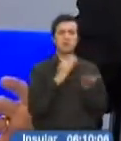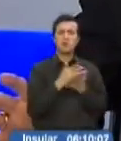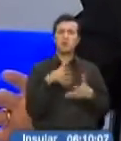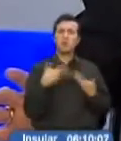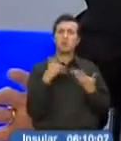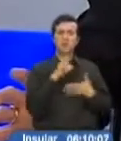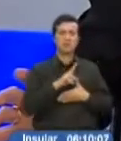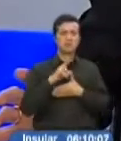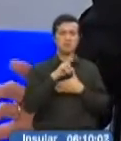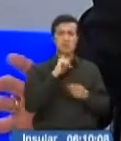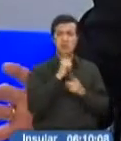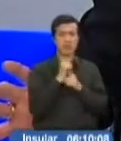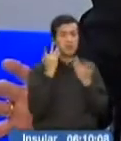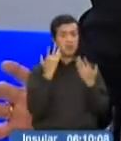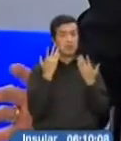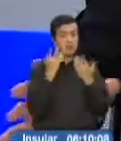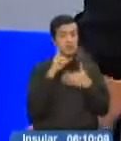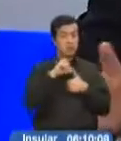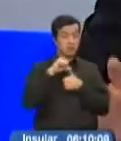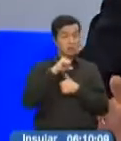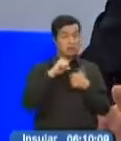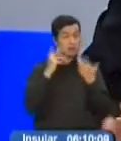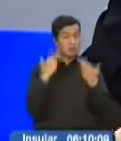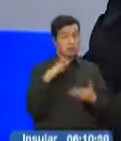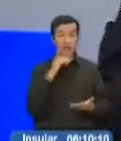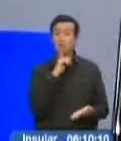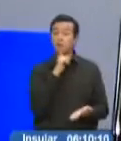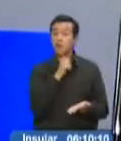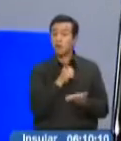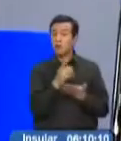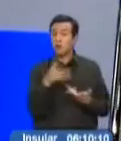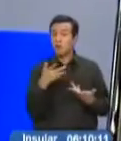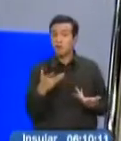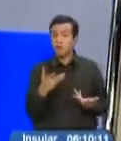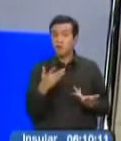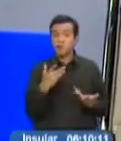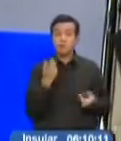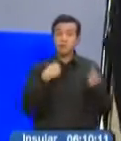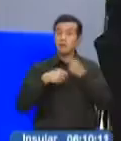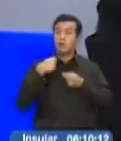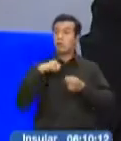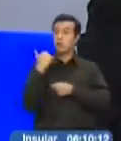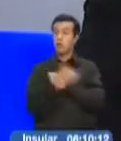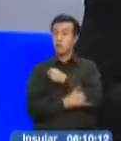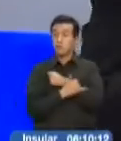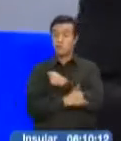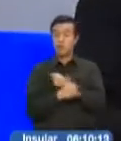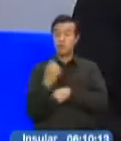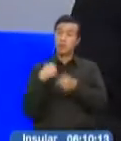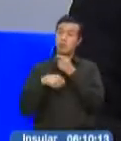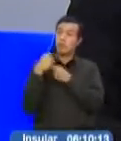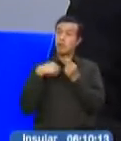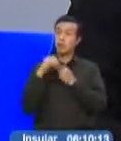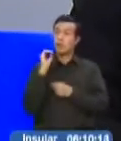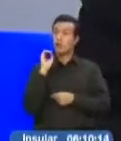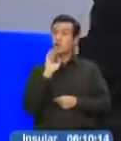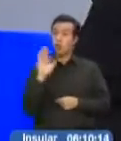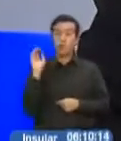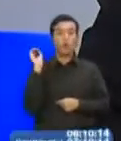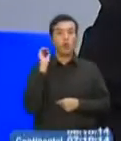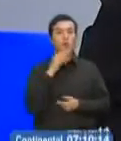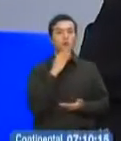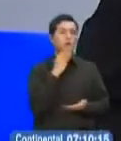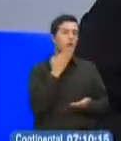los países latinoamericanos vamos a dejar, y caribeños, perdón, vamos a dejar de ser primarios exportadores o tan solo sustentar nuestras economías